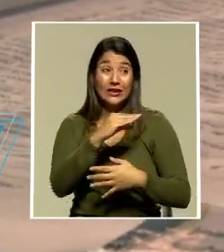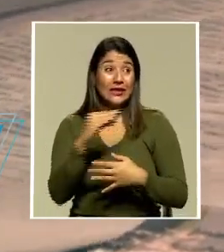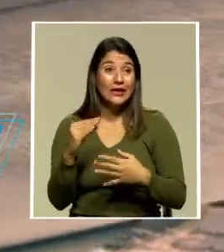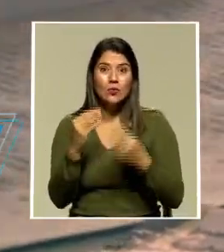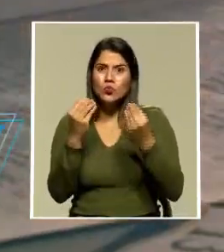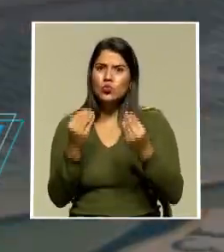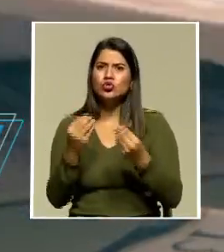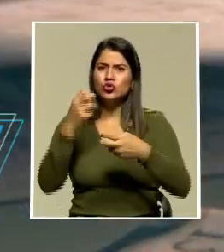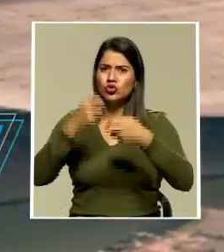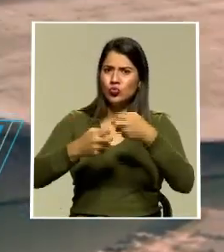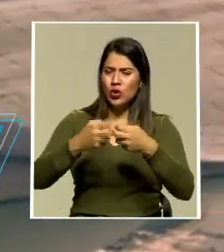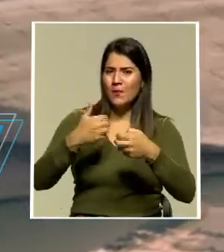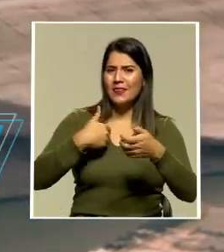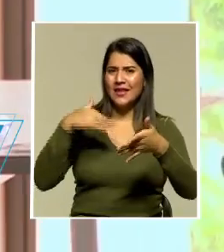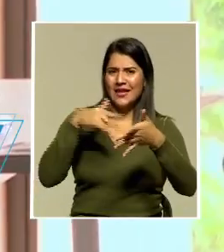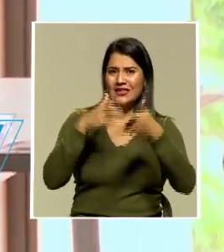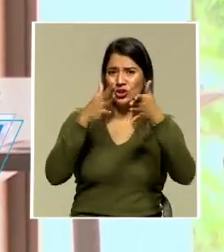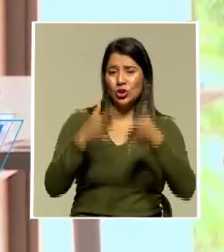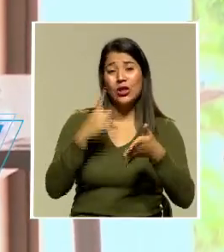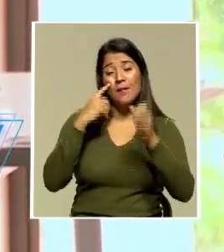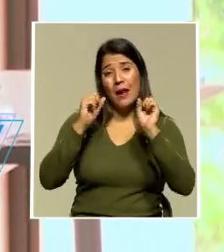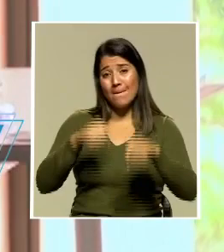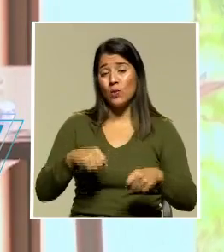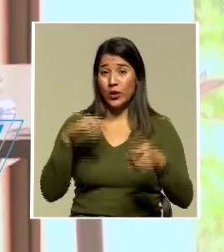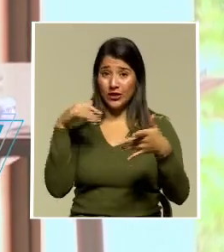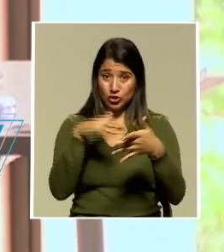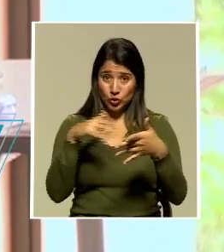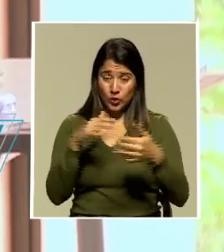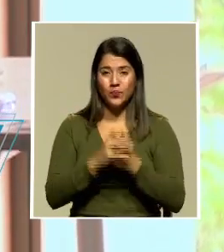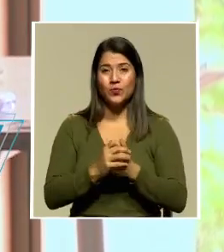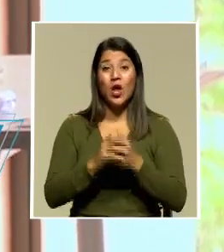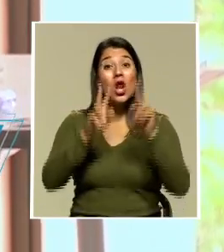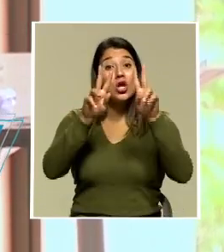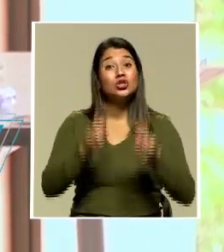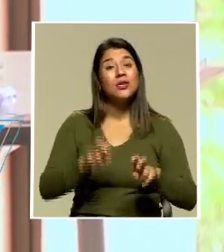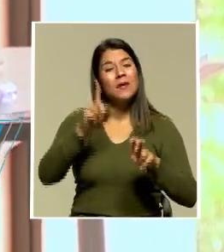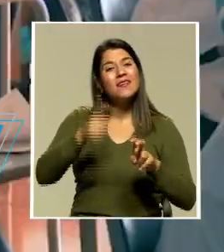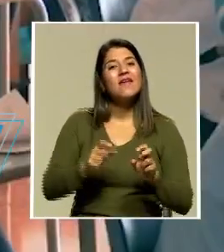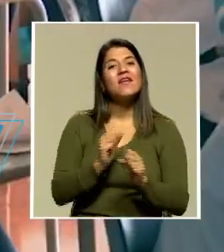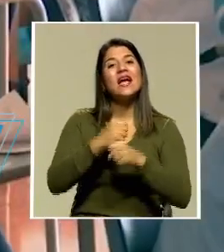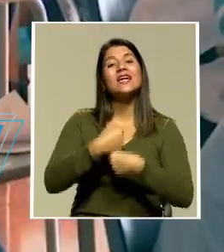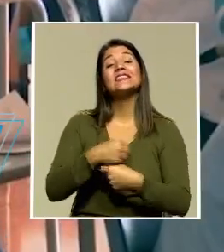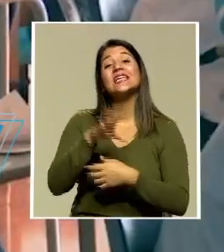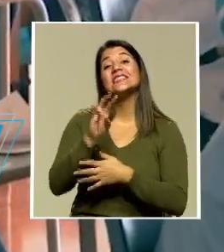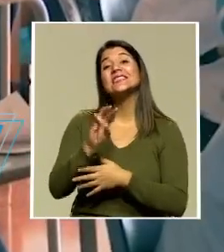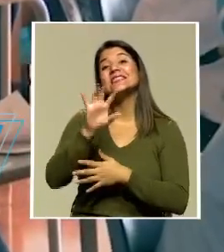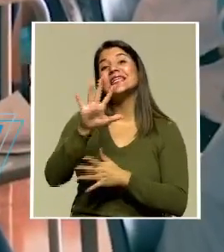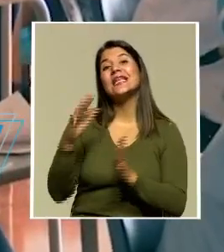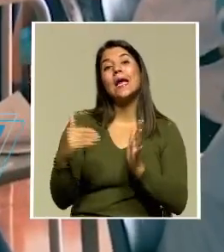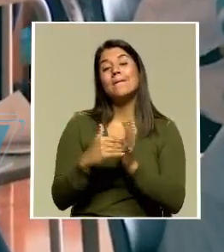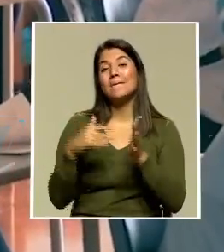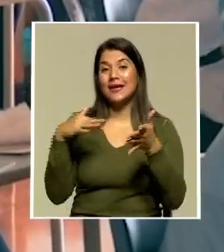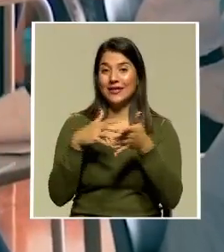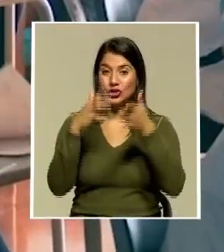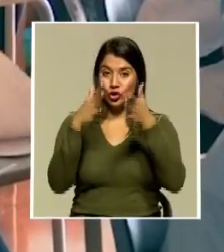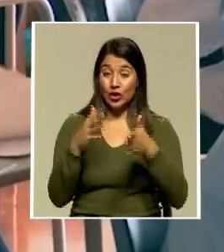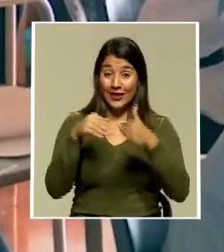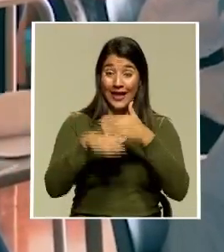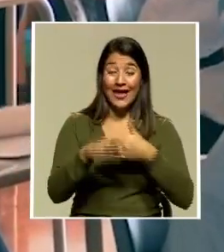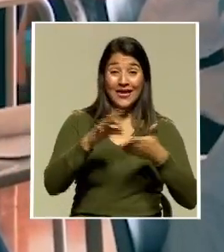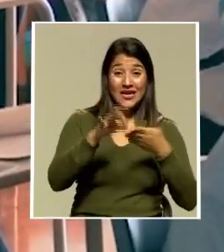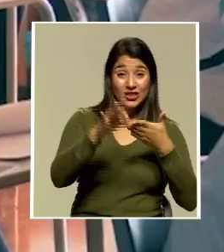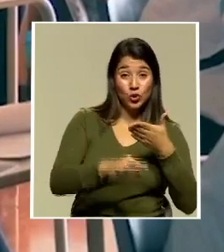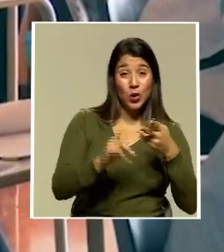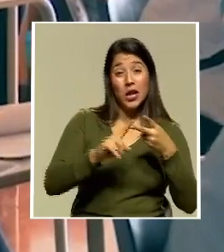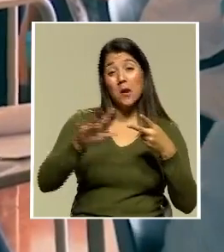dificultad que han tenido los estudiantes para prepararse. Las pruebas las deben de realizar más de 75,000 estudiantes de primaria y